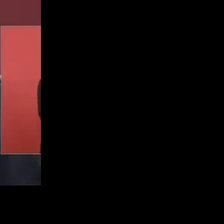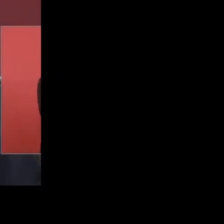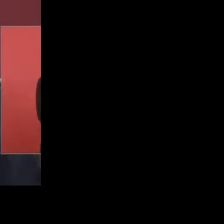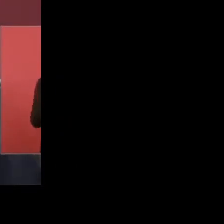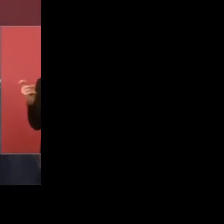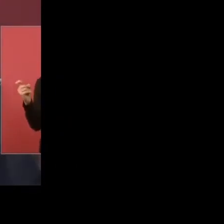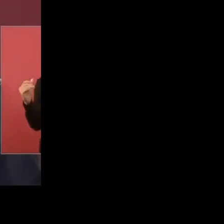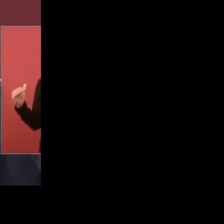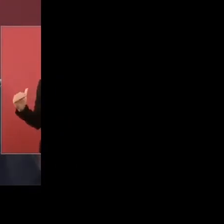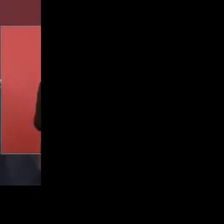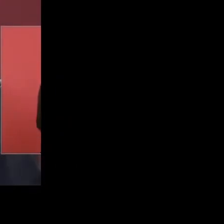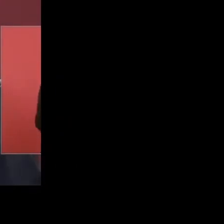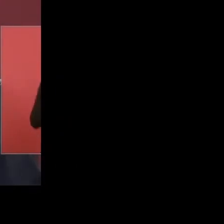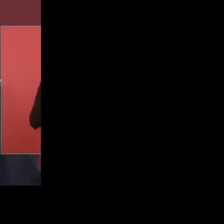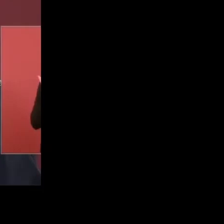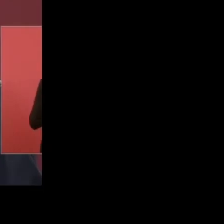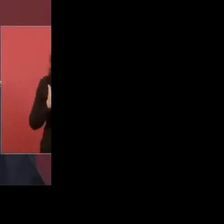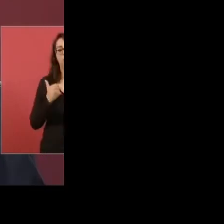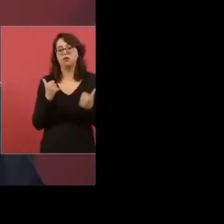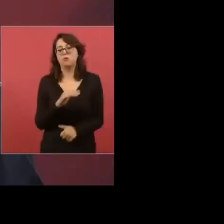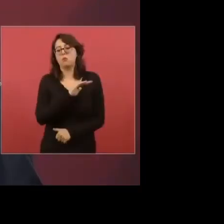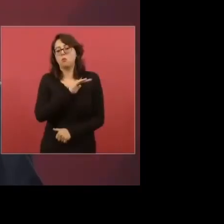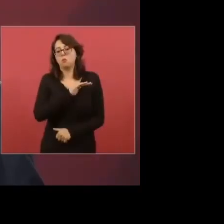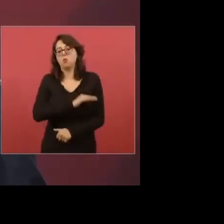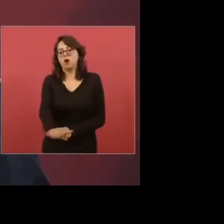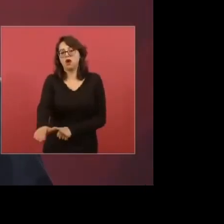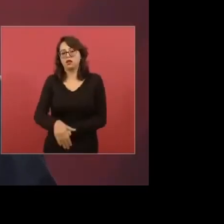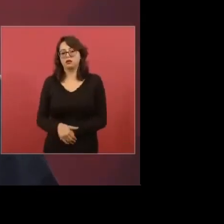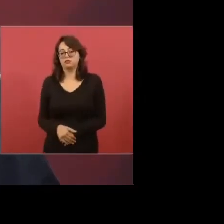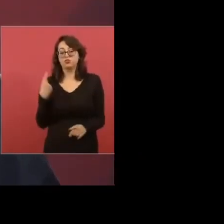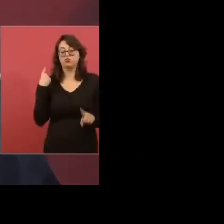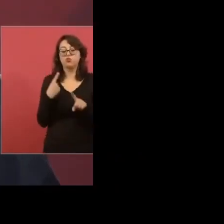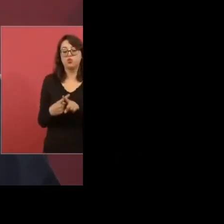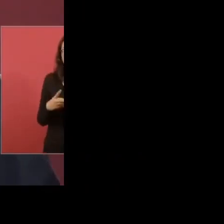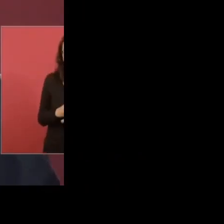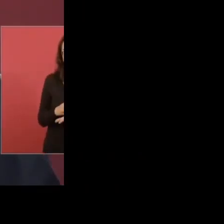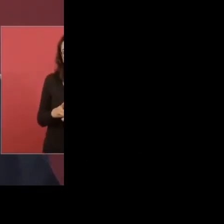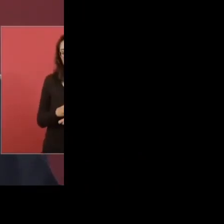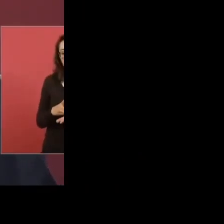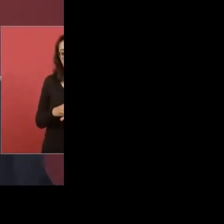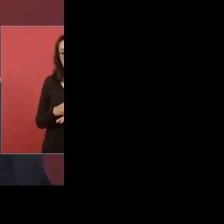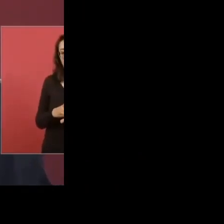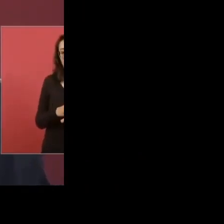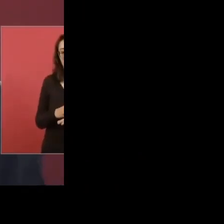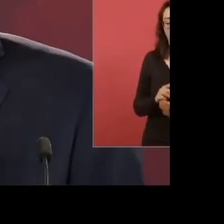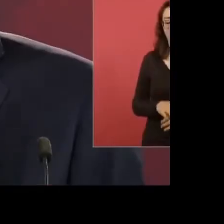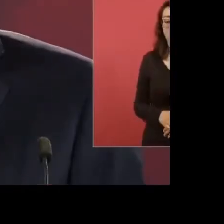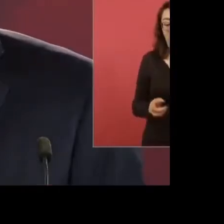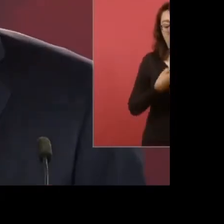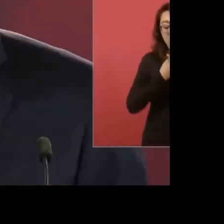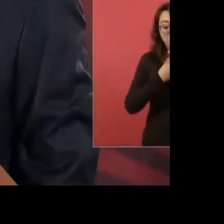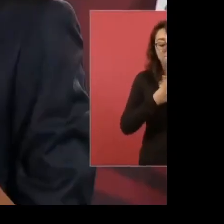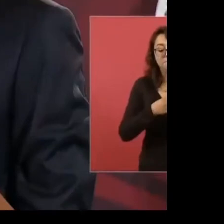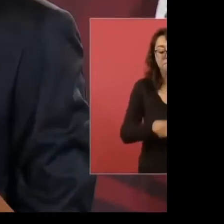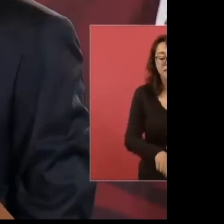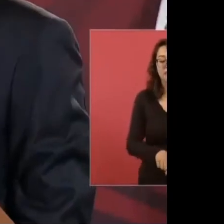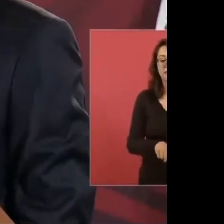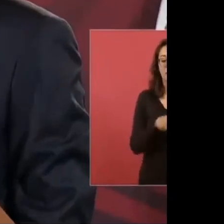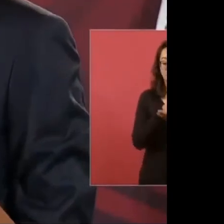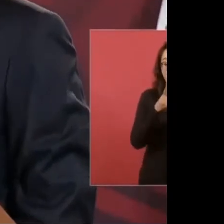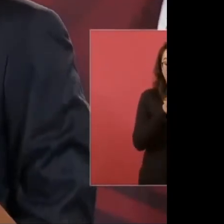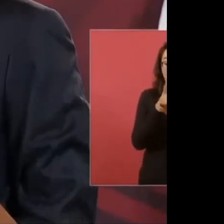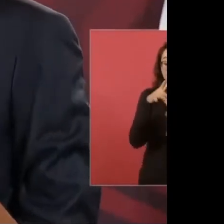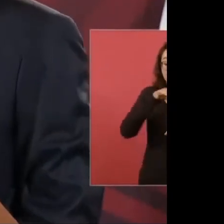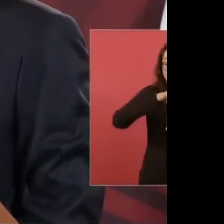esta sociedad de México que necesita un parche en el corazón más que más sangre y violencia aquí